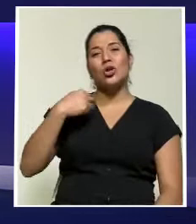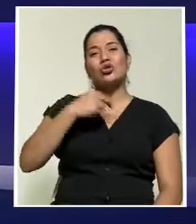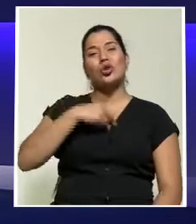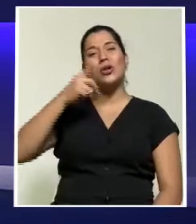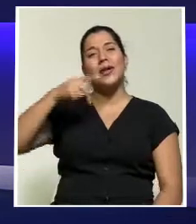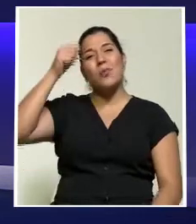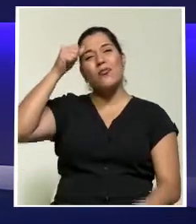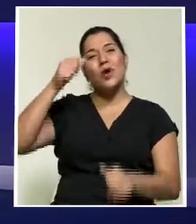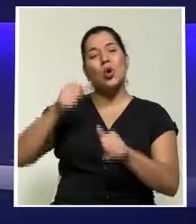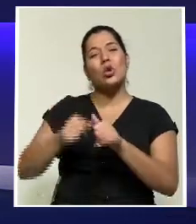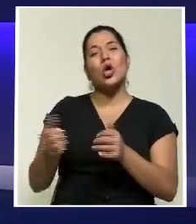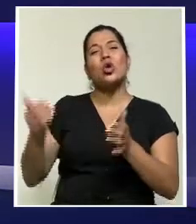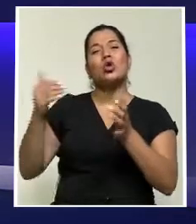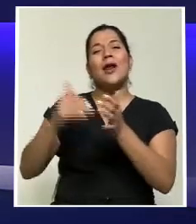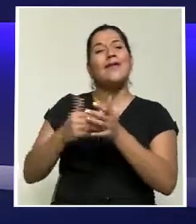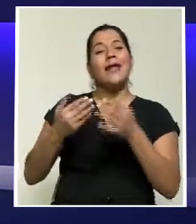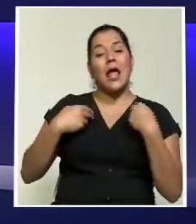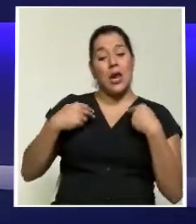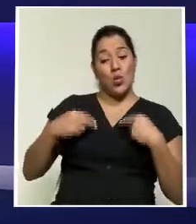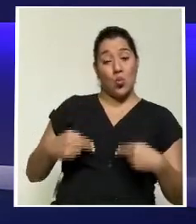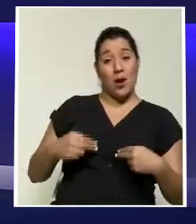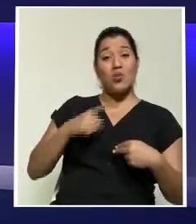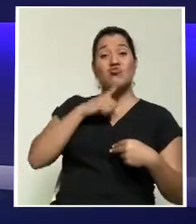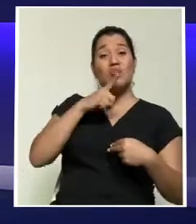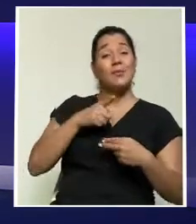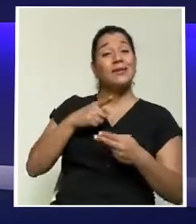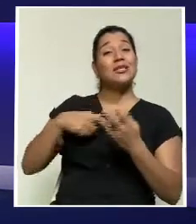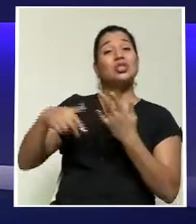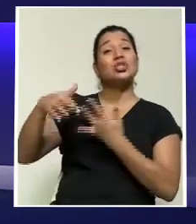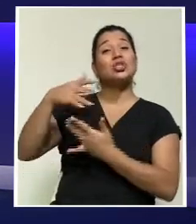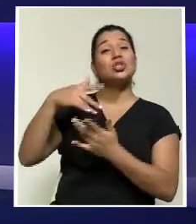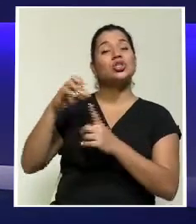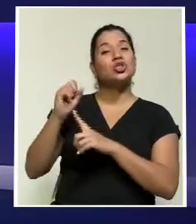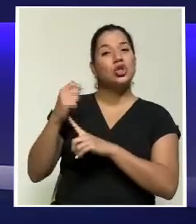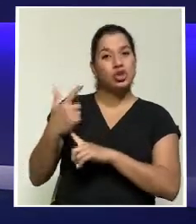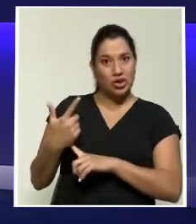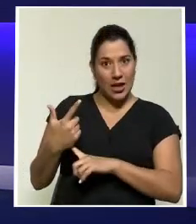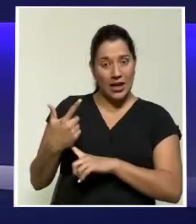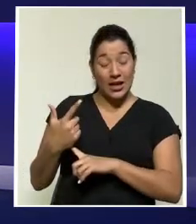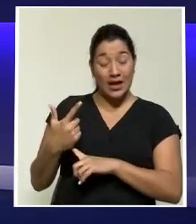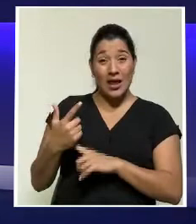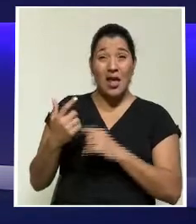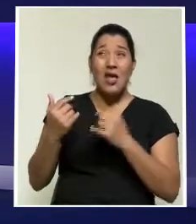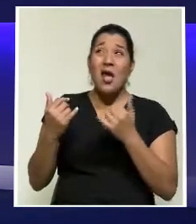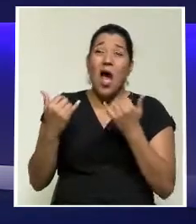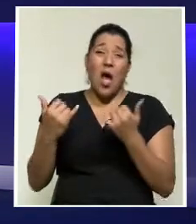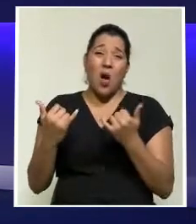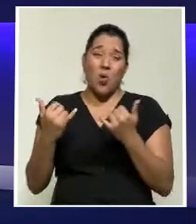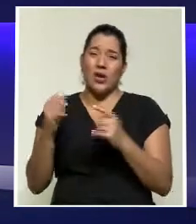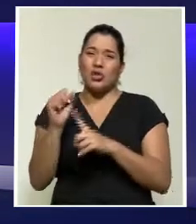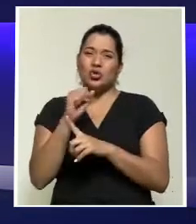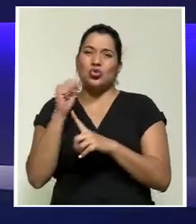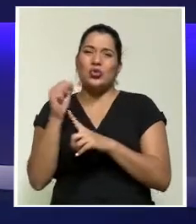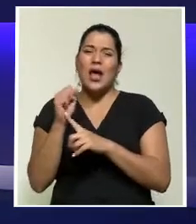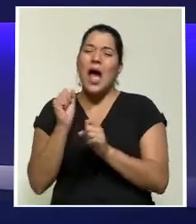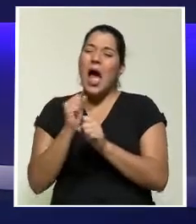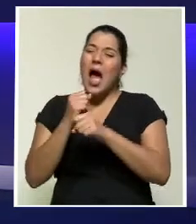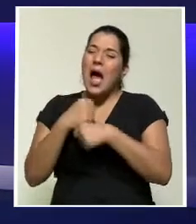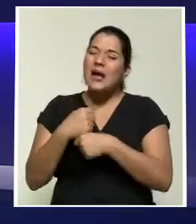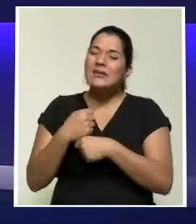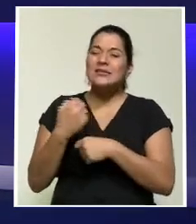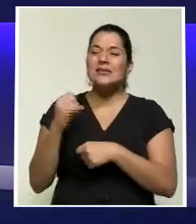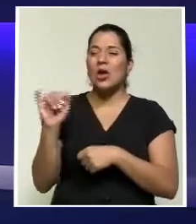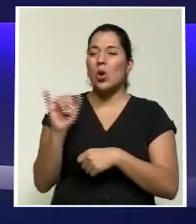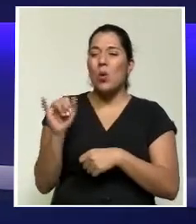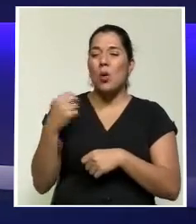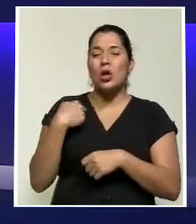recordar que somos seres sociales y seres comunitarios, ¿verdad? Esta sociedad nos ha hecho estar cada vez pensando más